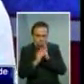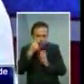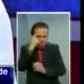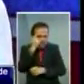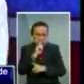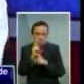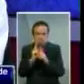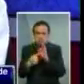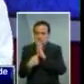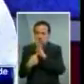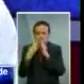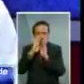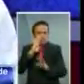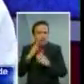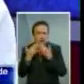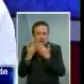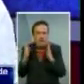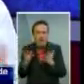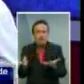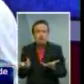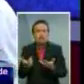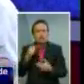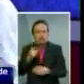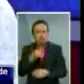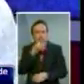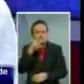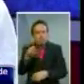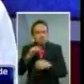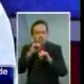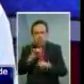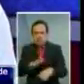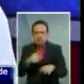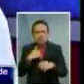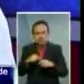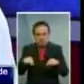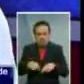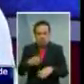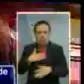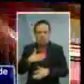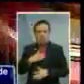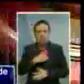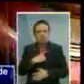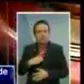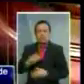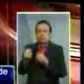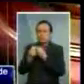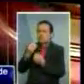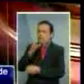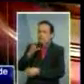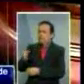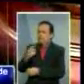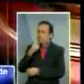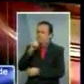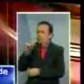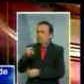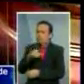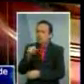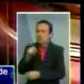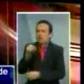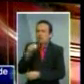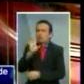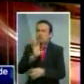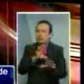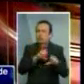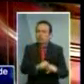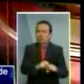tanto, yo lo que manifiesto hoy día es exactamente lo que he manifestado en mi distrito. Diputado, hay muchas personas que también dicen está no solamente al alero del